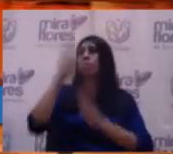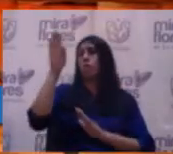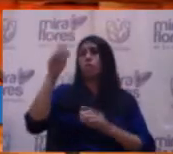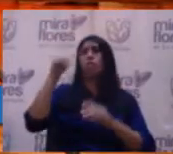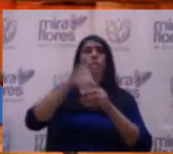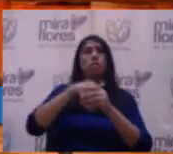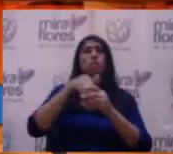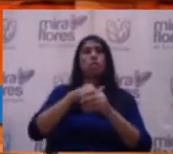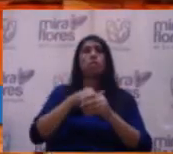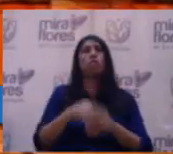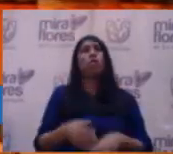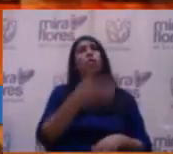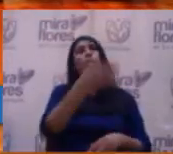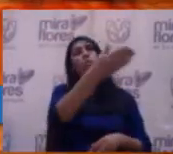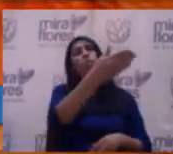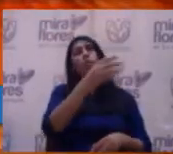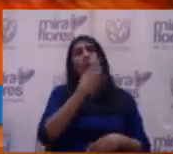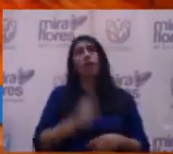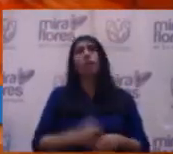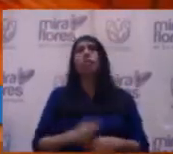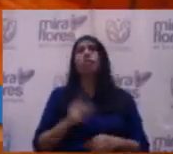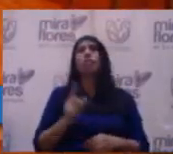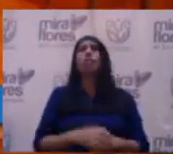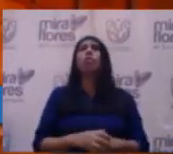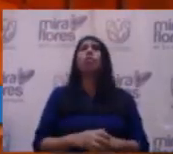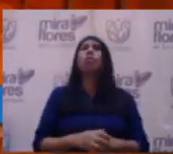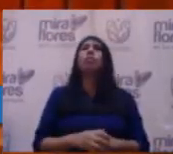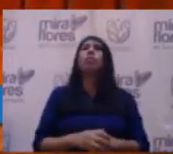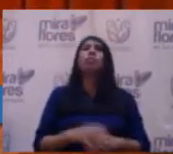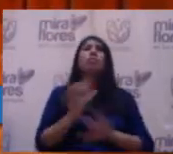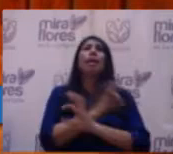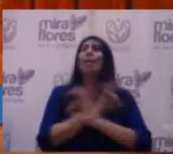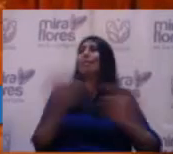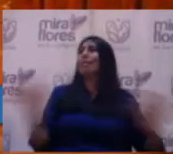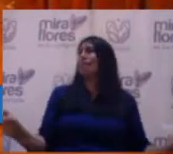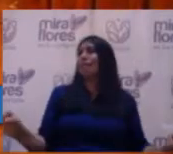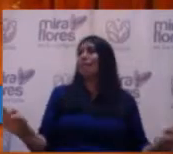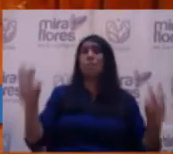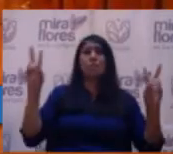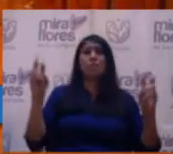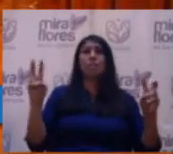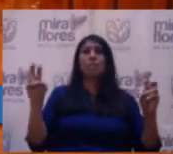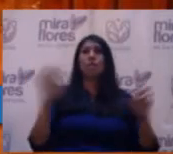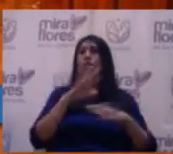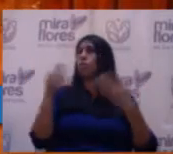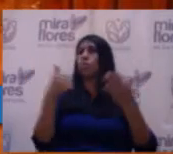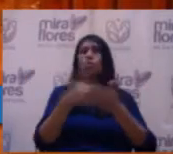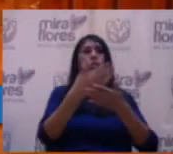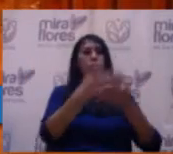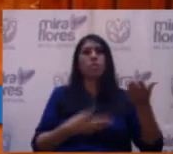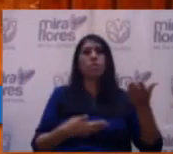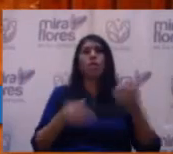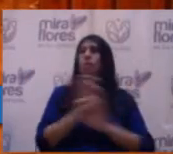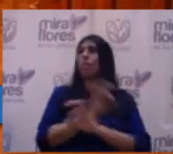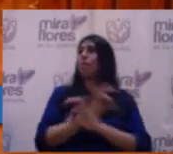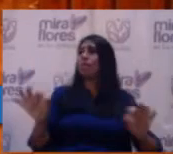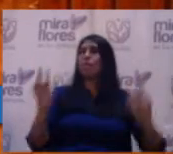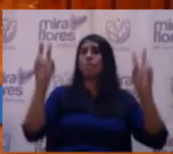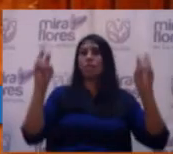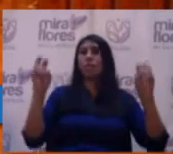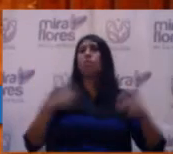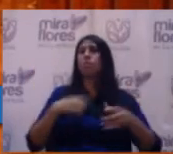votos con una abstención de la regidora Valia Barak. No tenemos más temas que tratar, ¿verdad? Eso es todo en agenda, señor alcalde. No habiendo más temas que tratar,